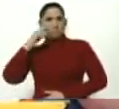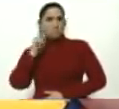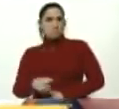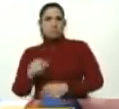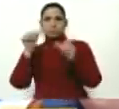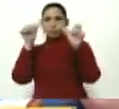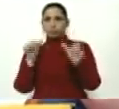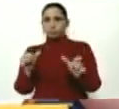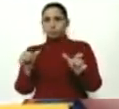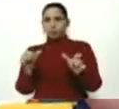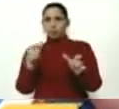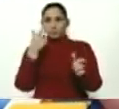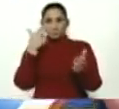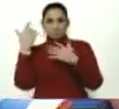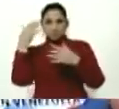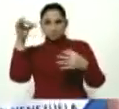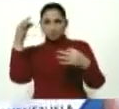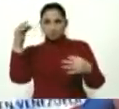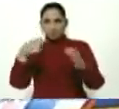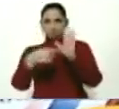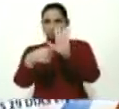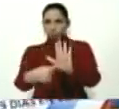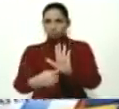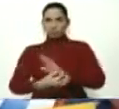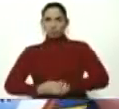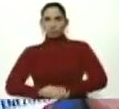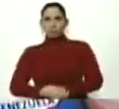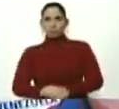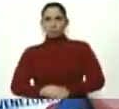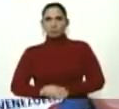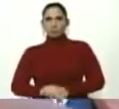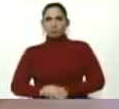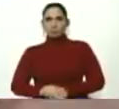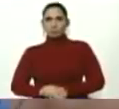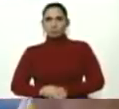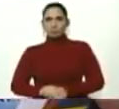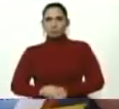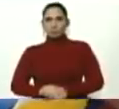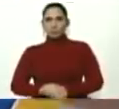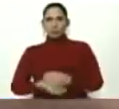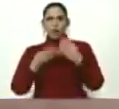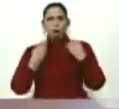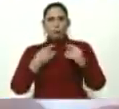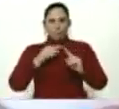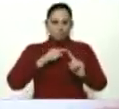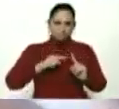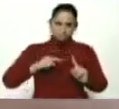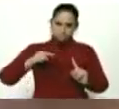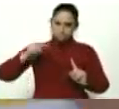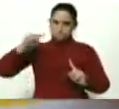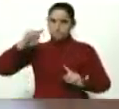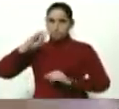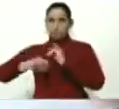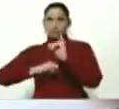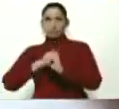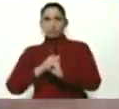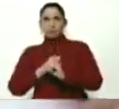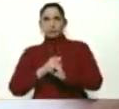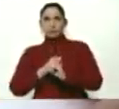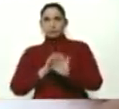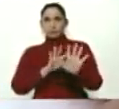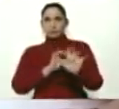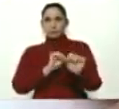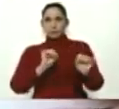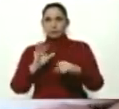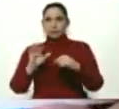lámina, que es una lámina que ilustra la aparición de casos internacionales desde el 9 de